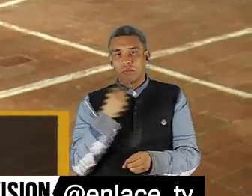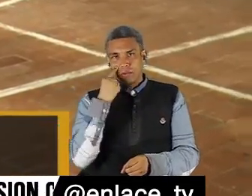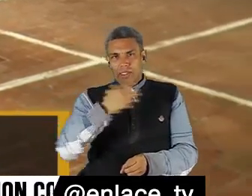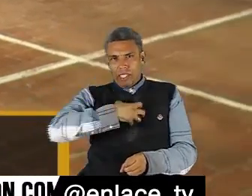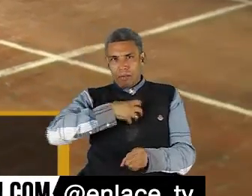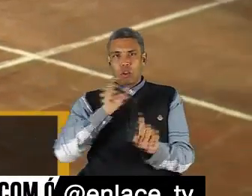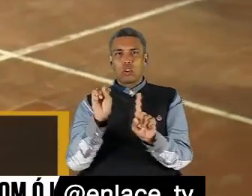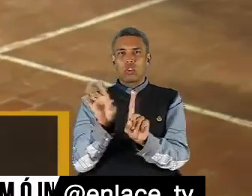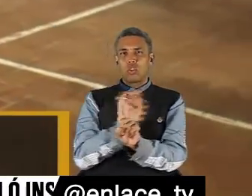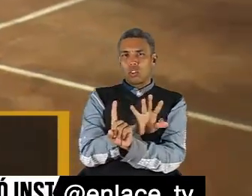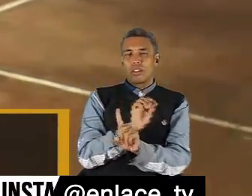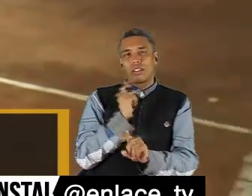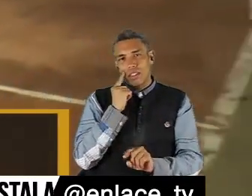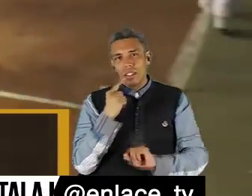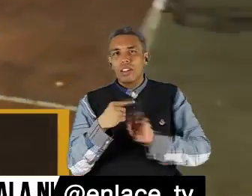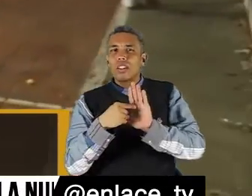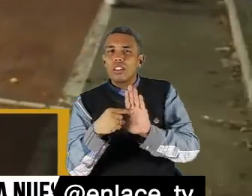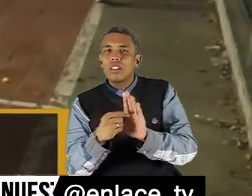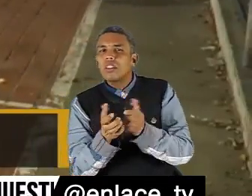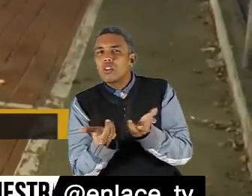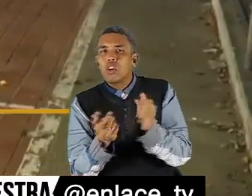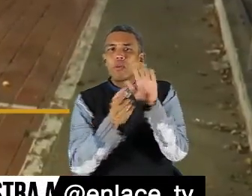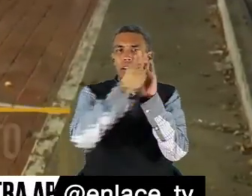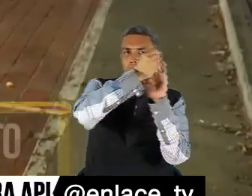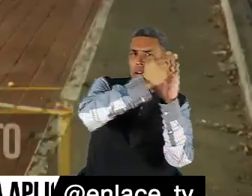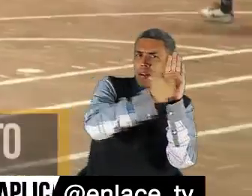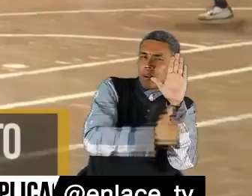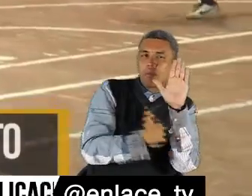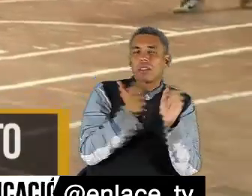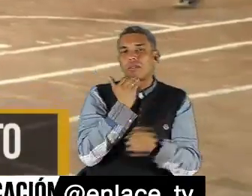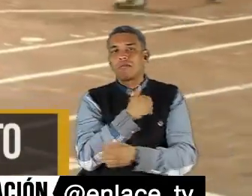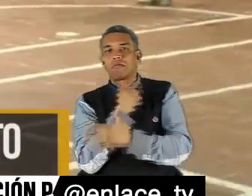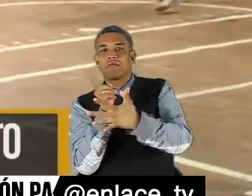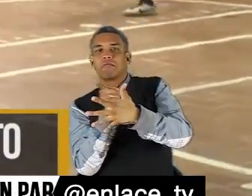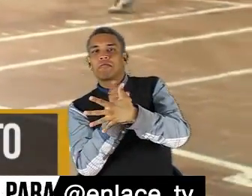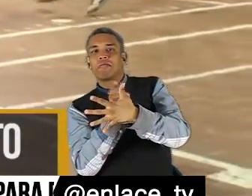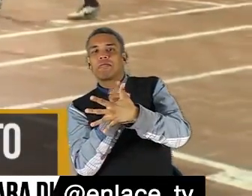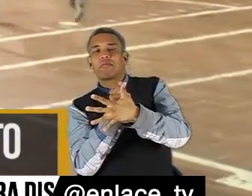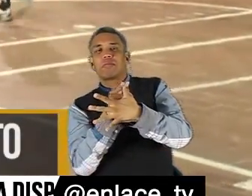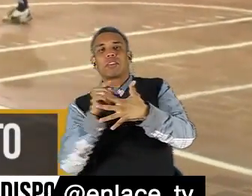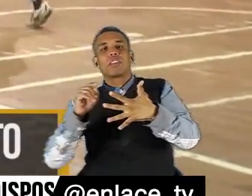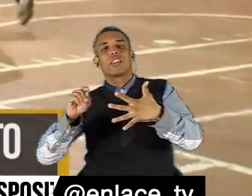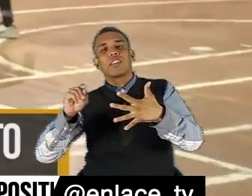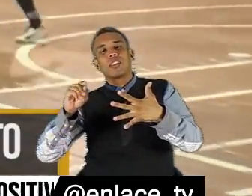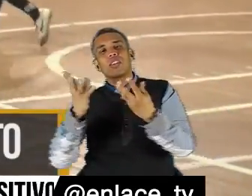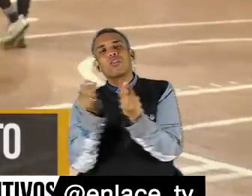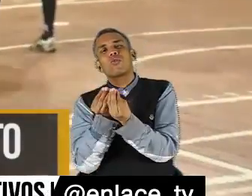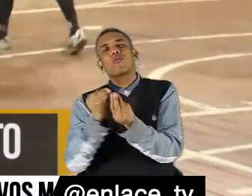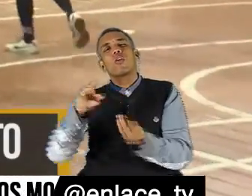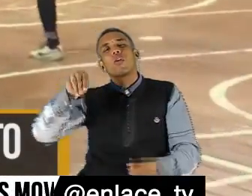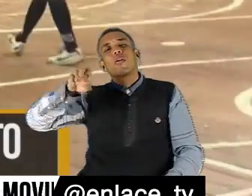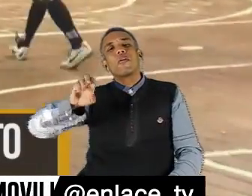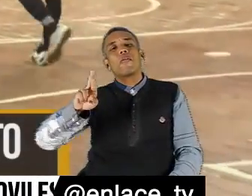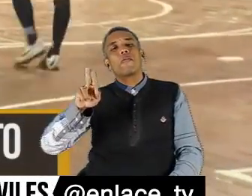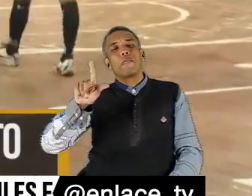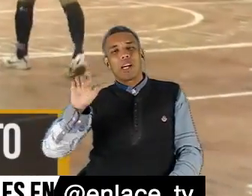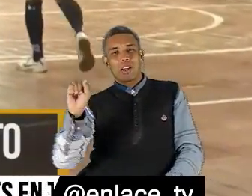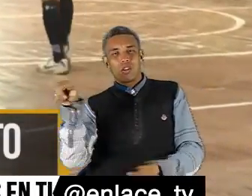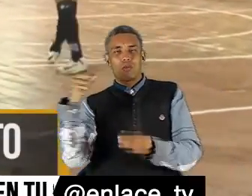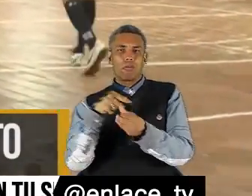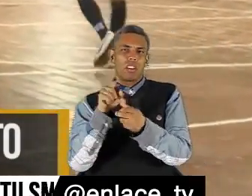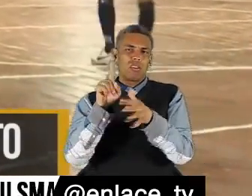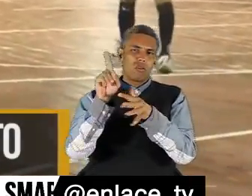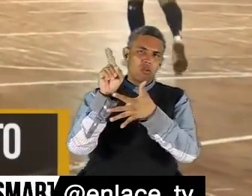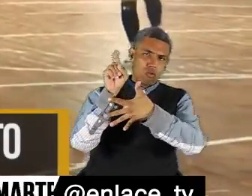de microfútbol Juan Torres del corregimiento del Llanito es liderada por el quinteto de El Combo de Marlon con 6 puntos, seguido por